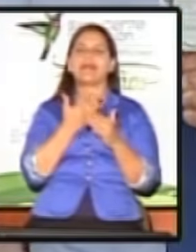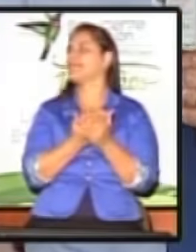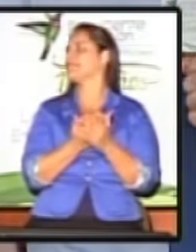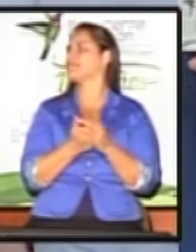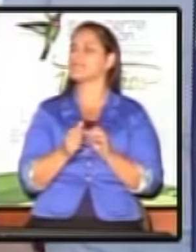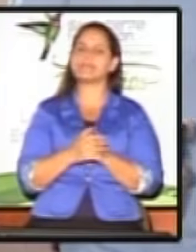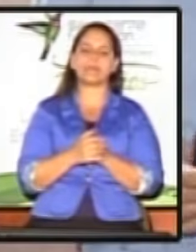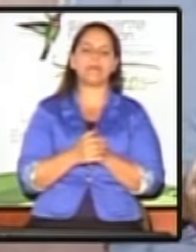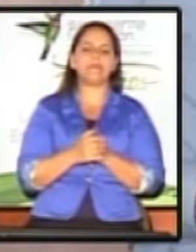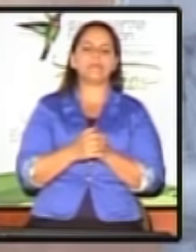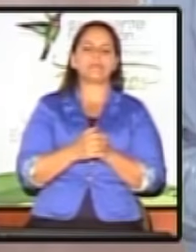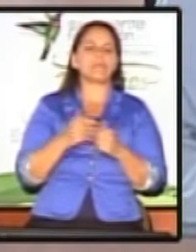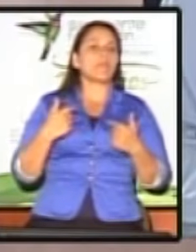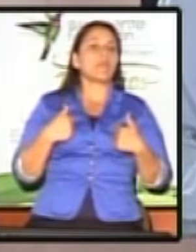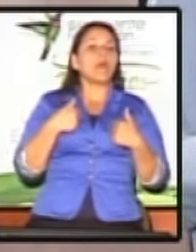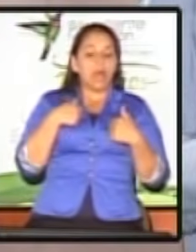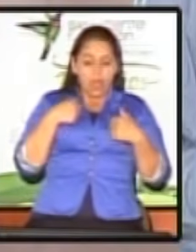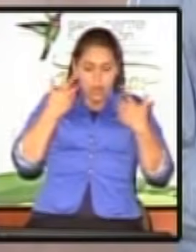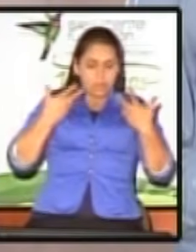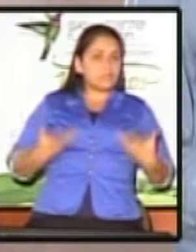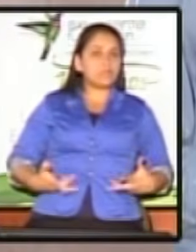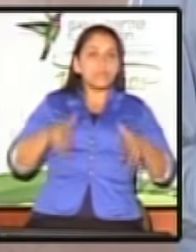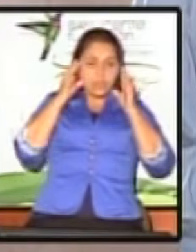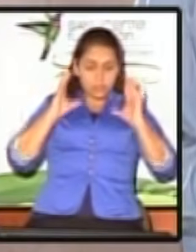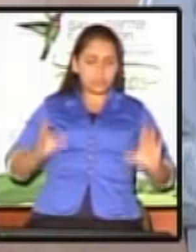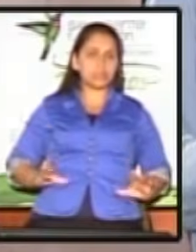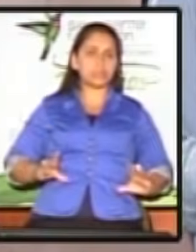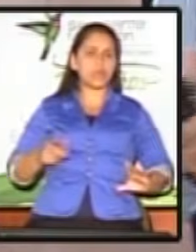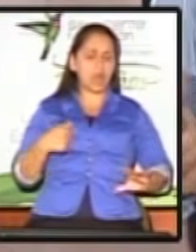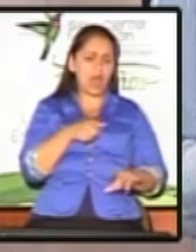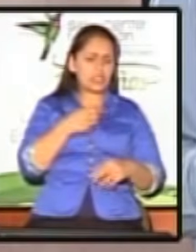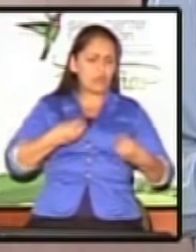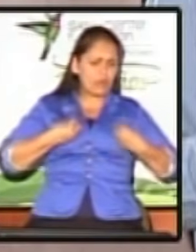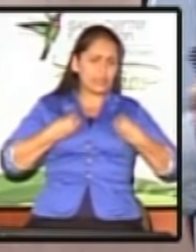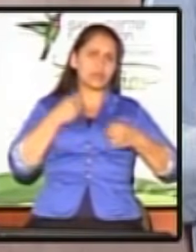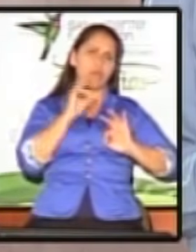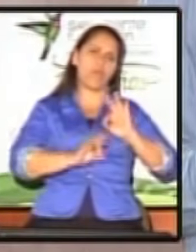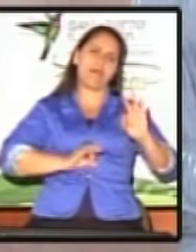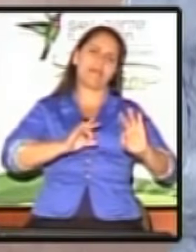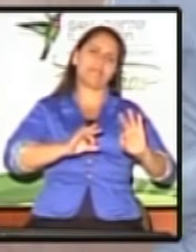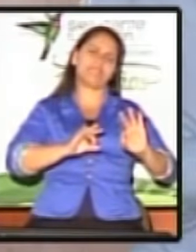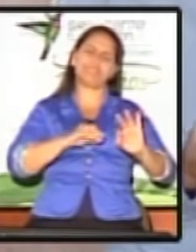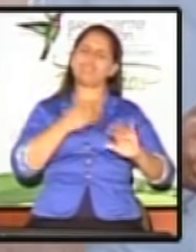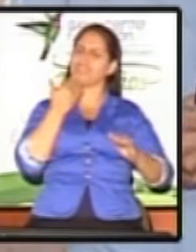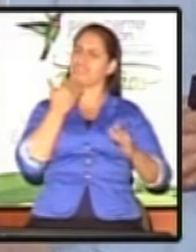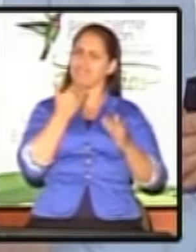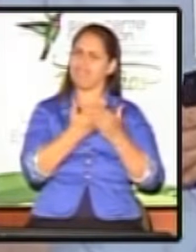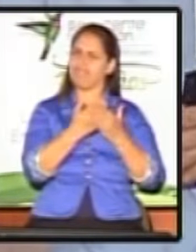es responsabilidad de cualquier ser humano consciente del sufrimiento del otro. Segundo, agradezco al hospital y al departamento